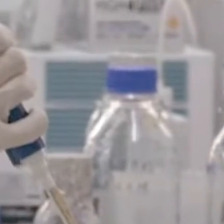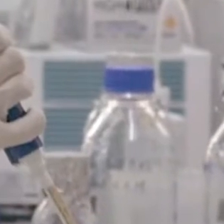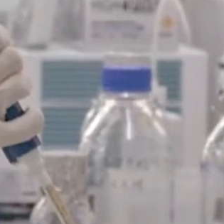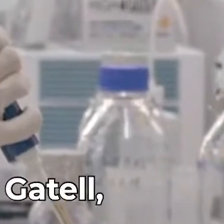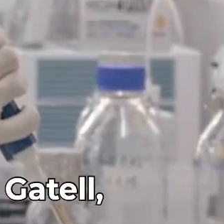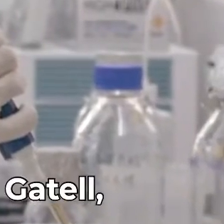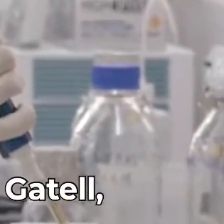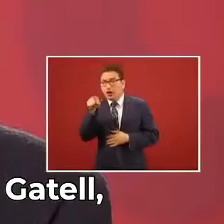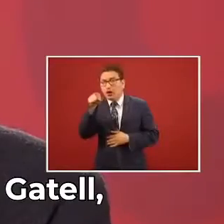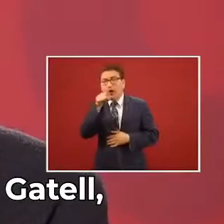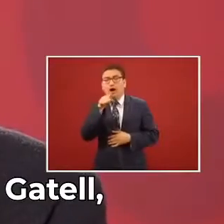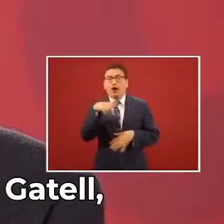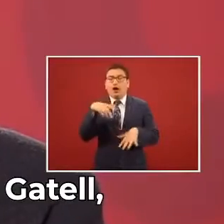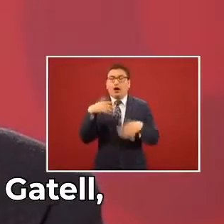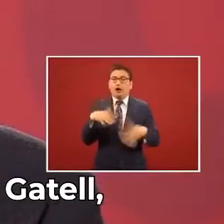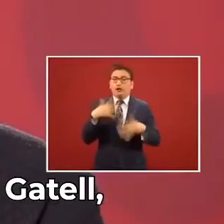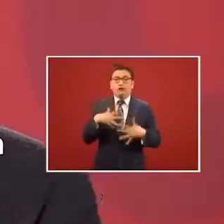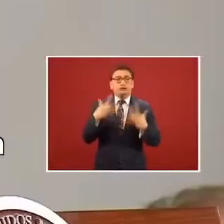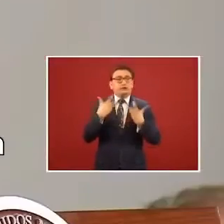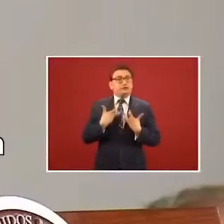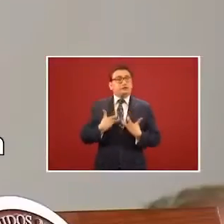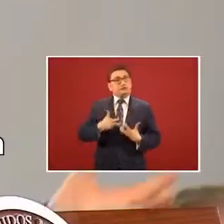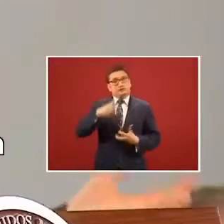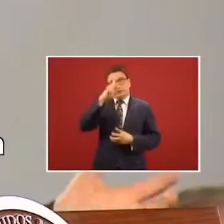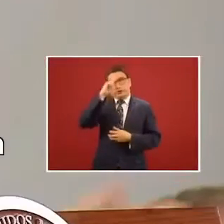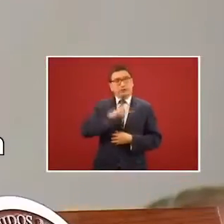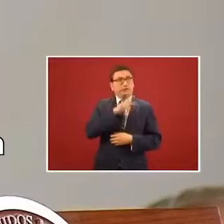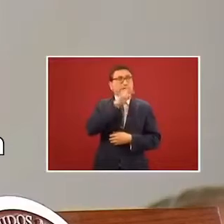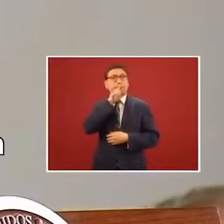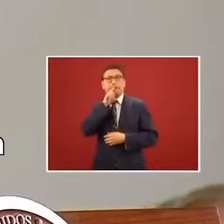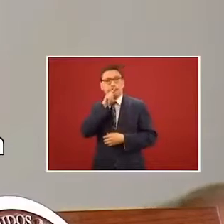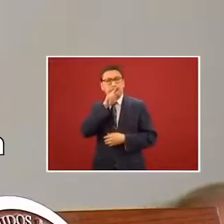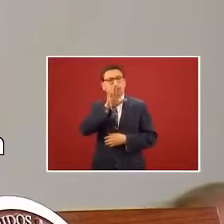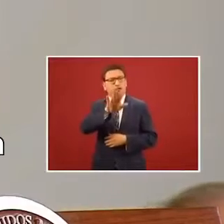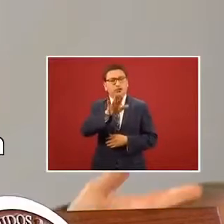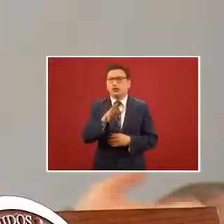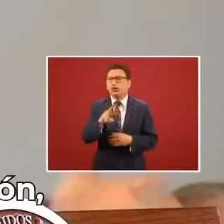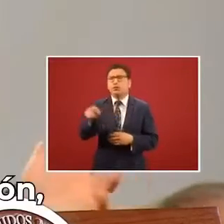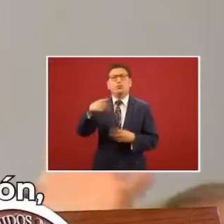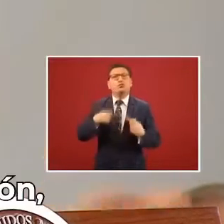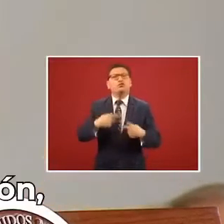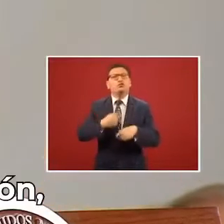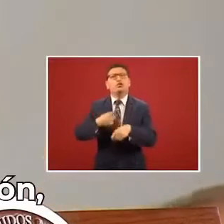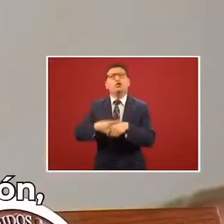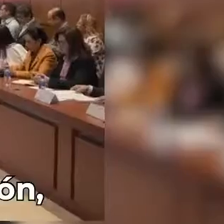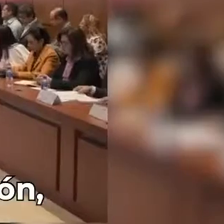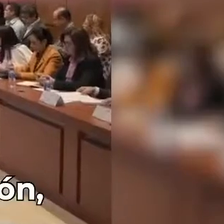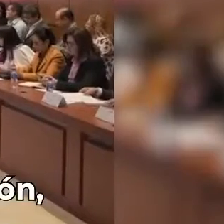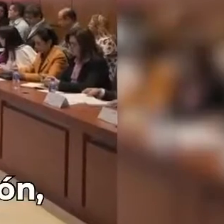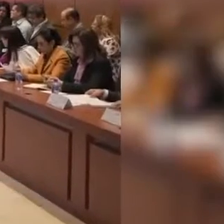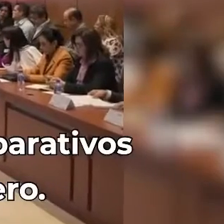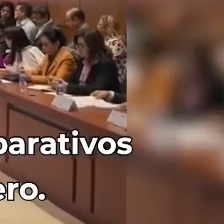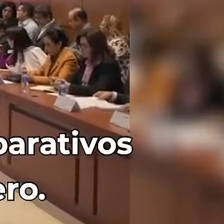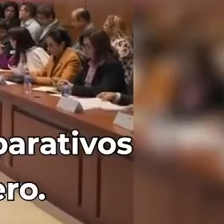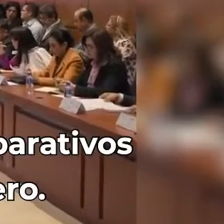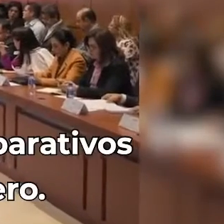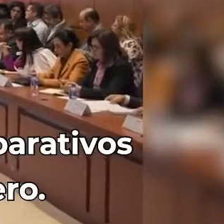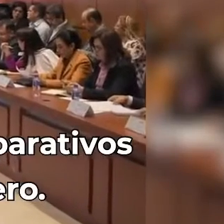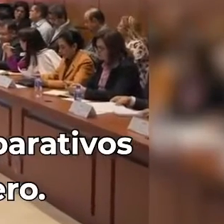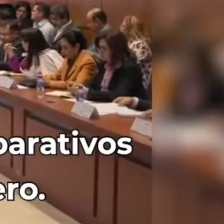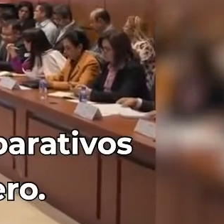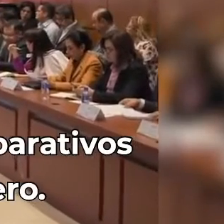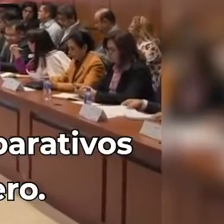visita. La transformación del Sistema Nacional de Salud de México en esta etapa se orienta por un modelo que se